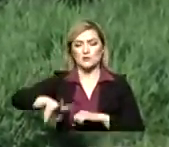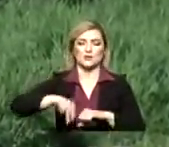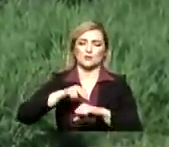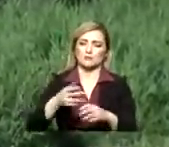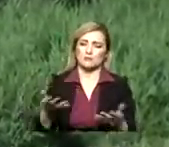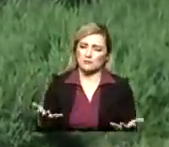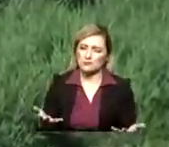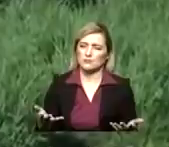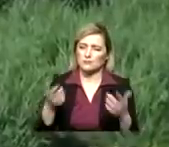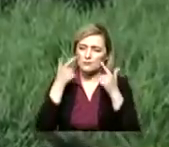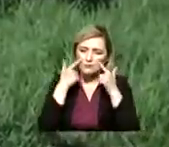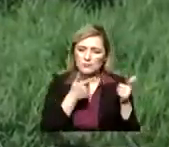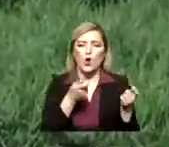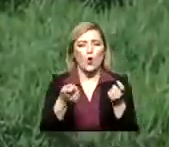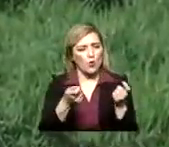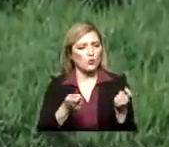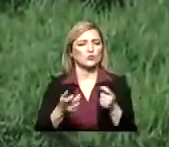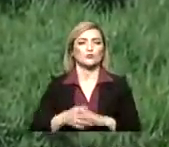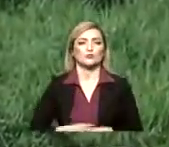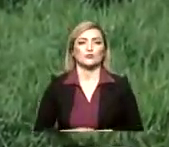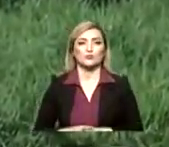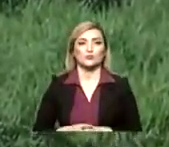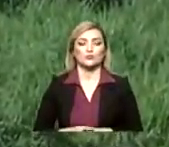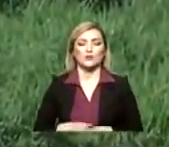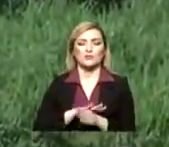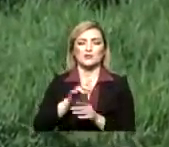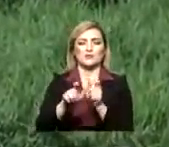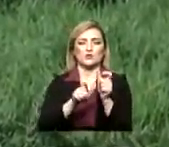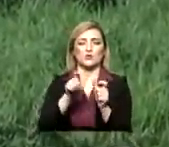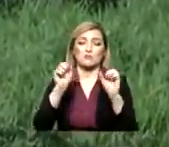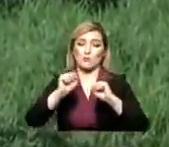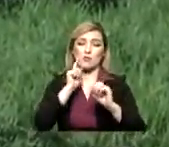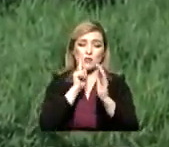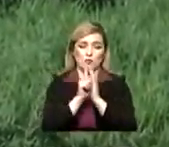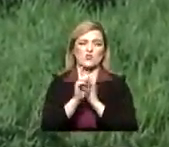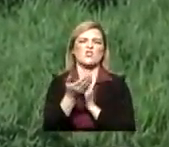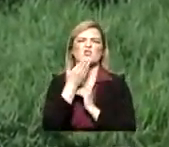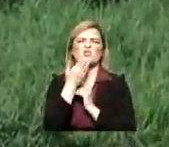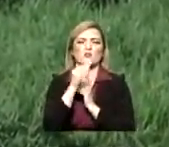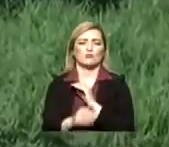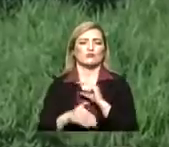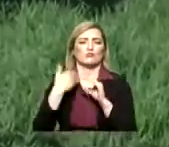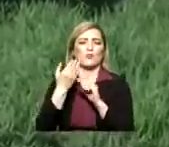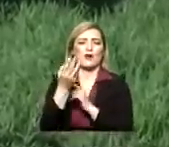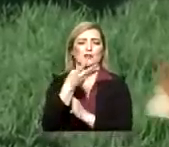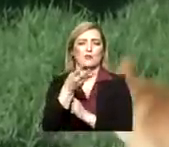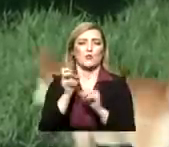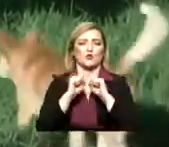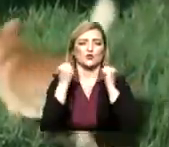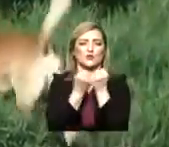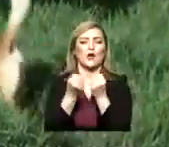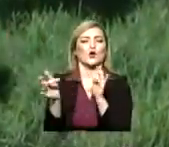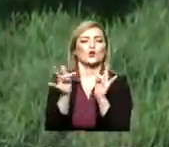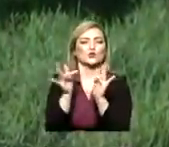se realicen patrullajes constantes en esta zona. La invitamos a la ciudadanía, como siempre, a enviarnos sus denuncias a nuestras líneas de